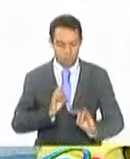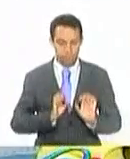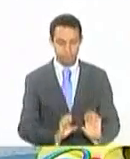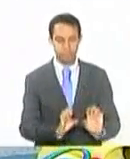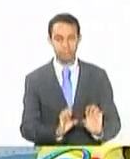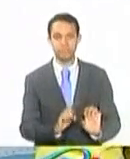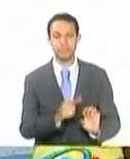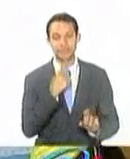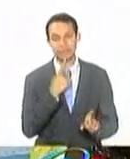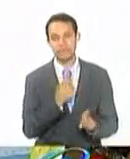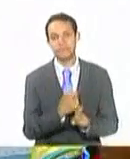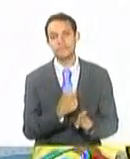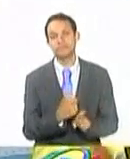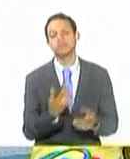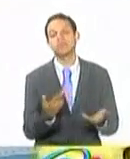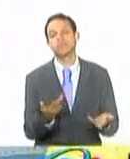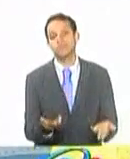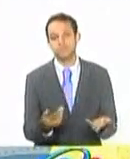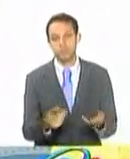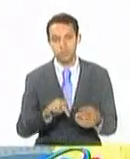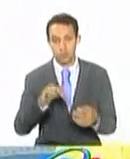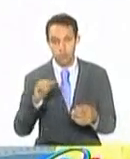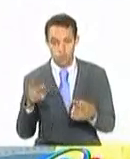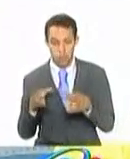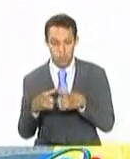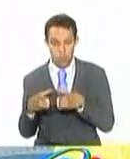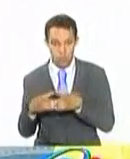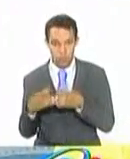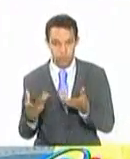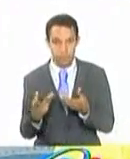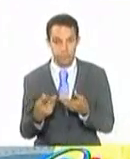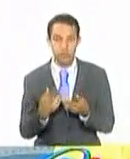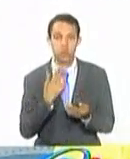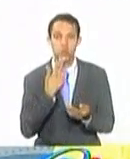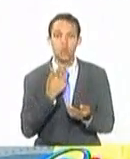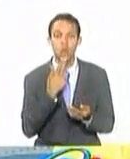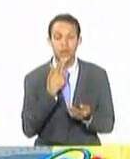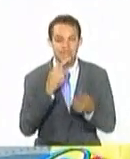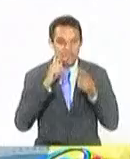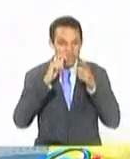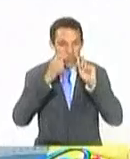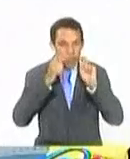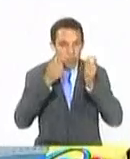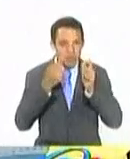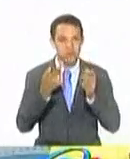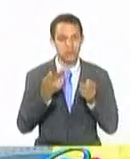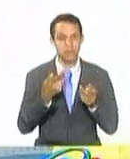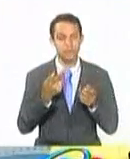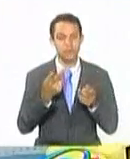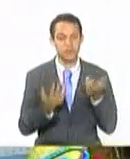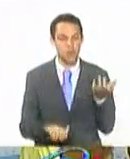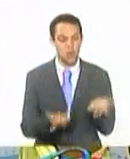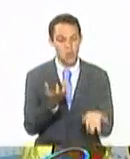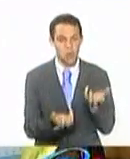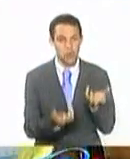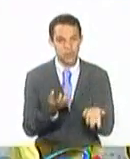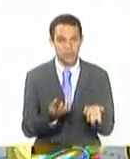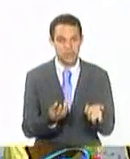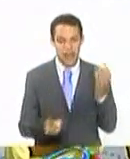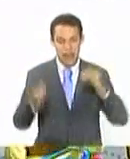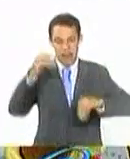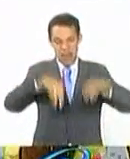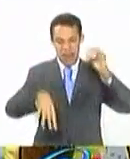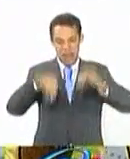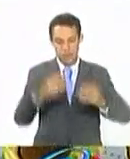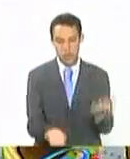metabolizar el otro grupo de alimentos los azúcares y los fritos cuando ustedes fritan